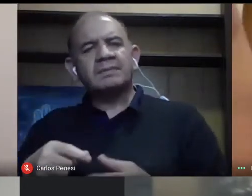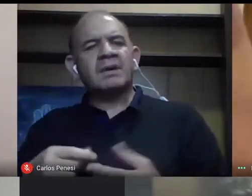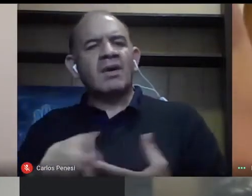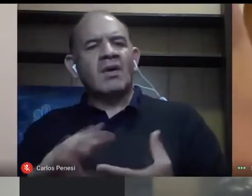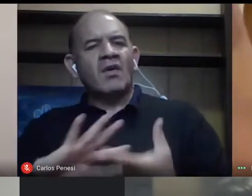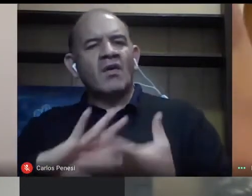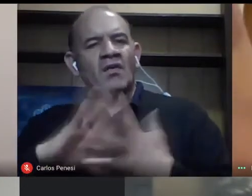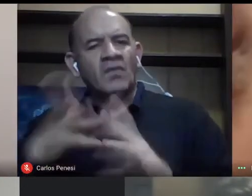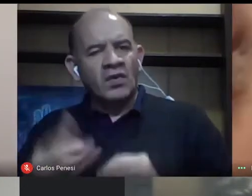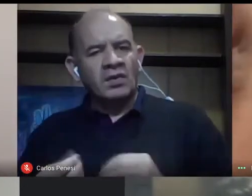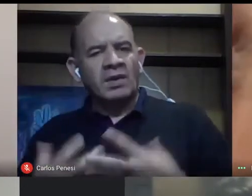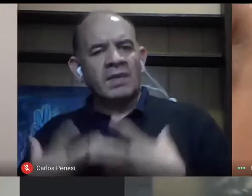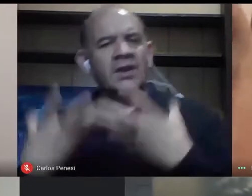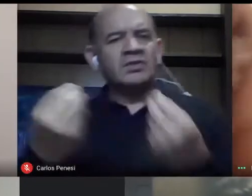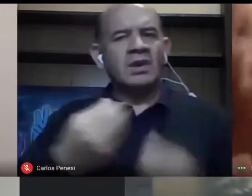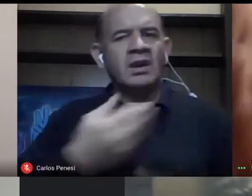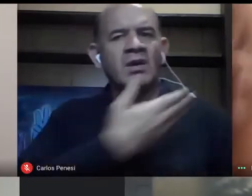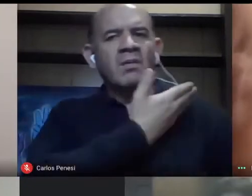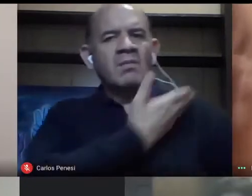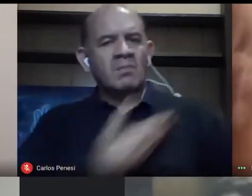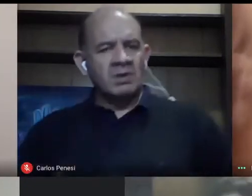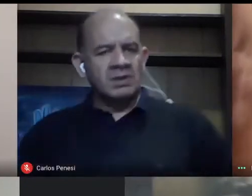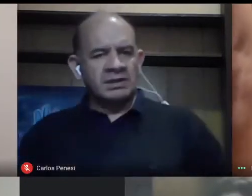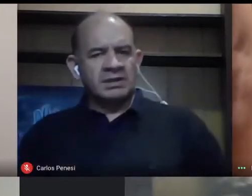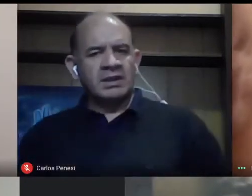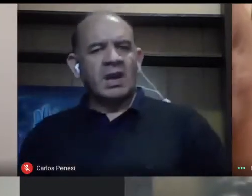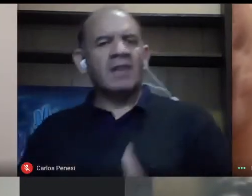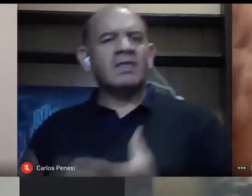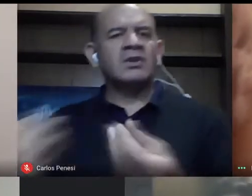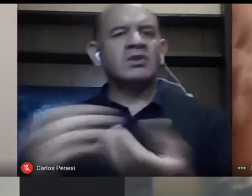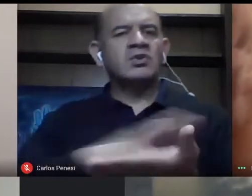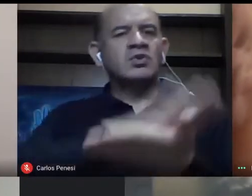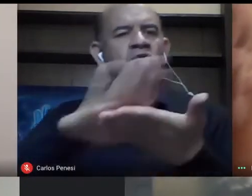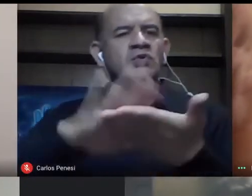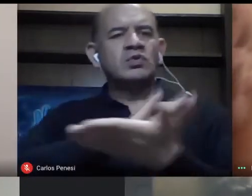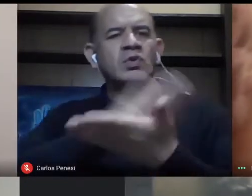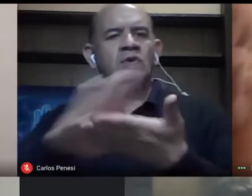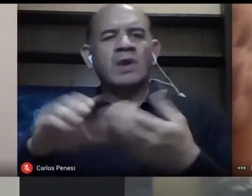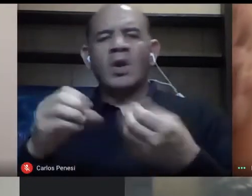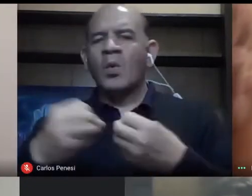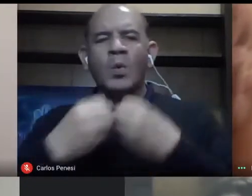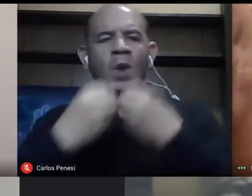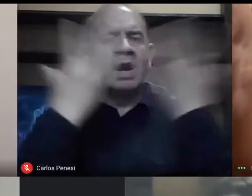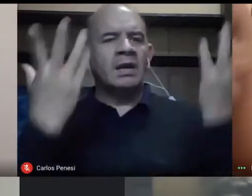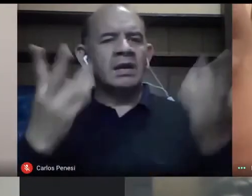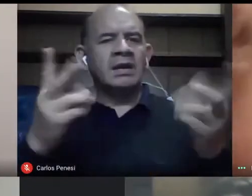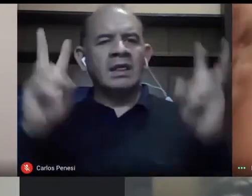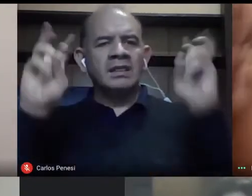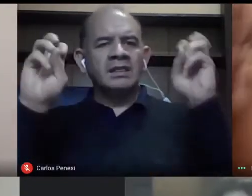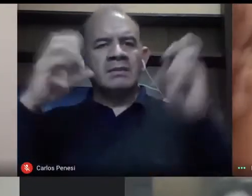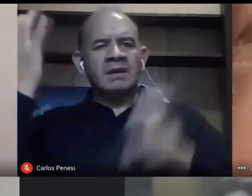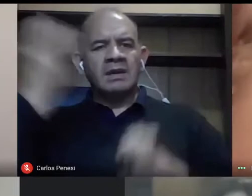herramientas legales y acciones para resolverlo. Y en este momento, para aprovechar este momento, hay que